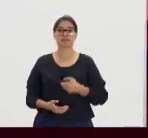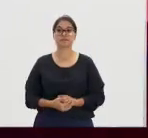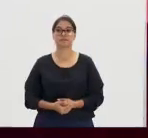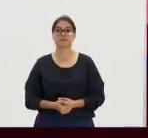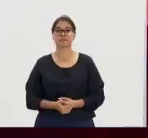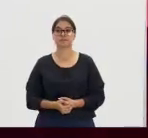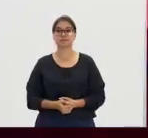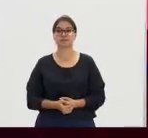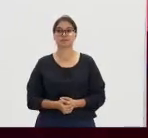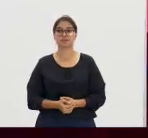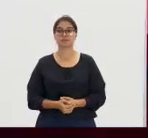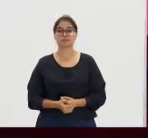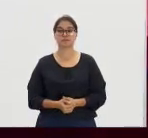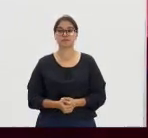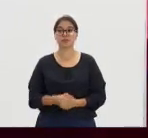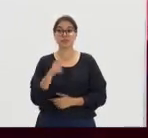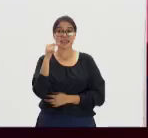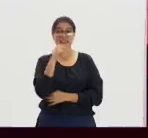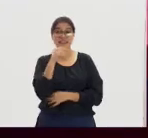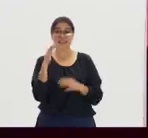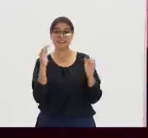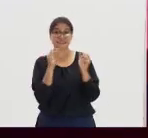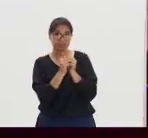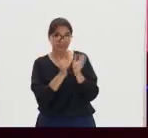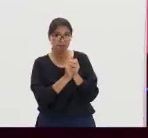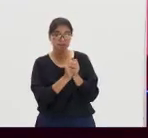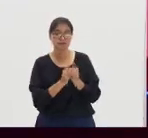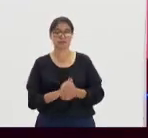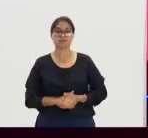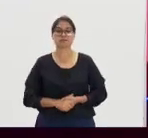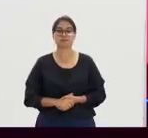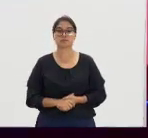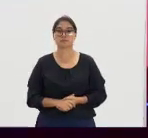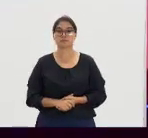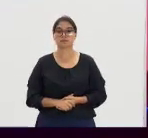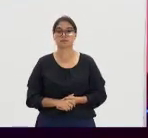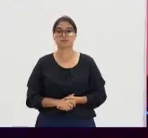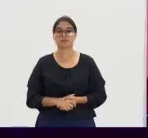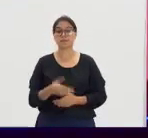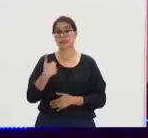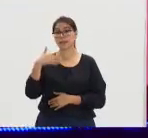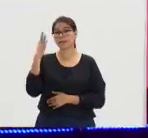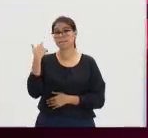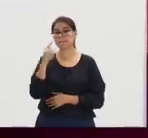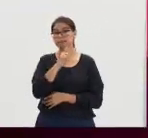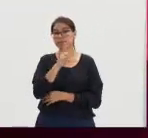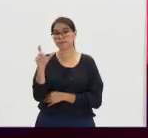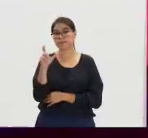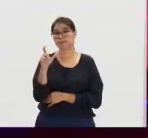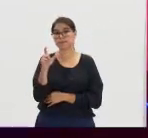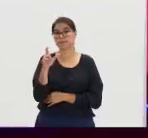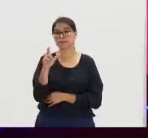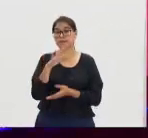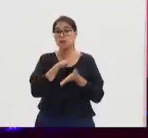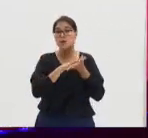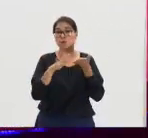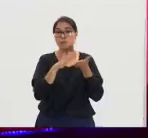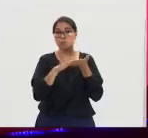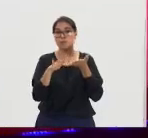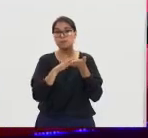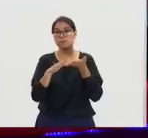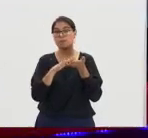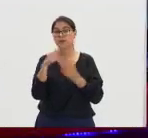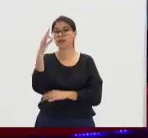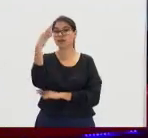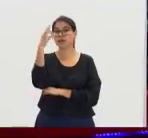Ahí está el problema. La semana pasada la iglesia suya invirtió bien hecho en haber traído al pastor